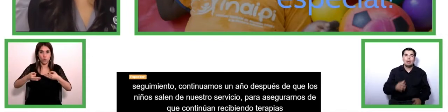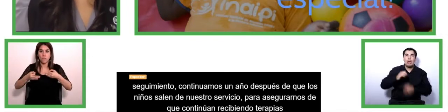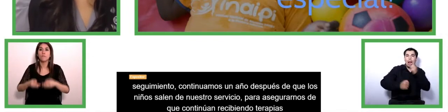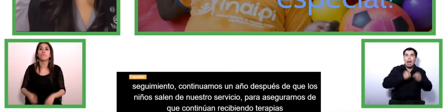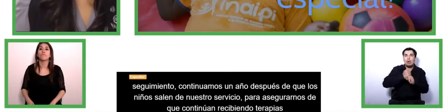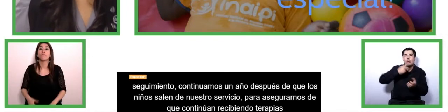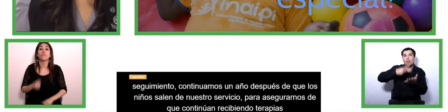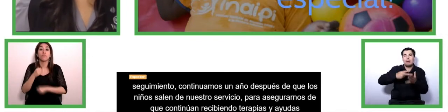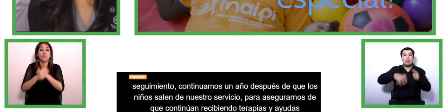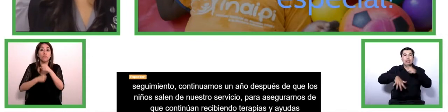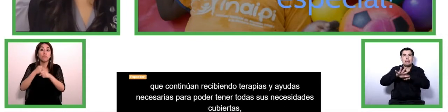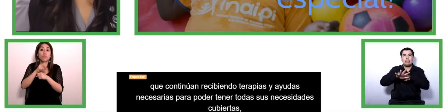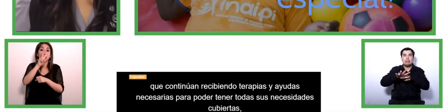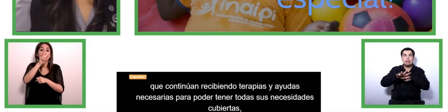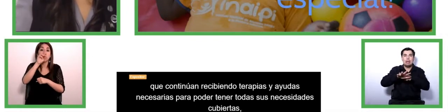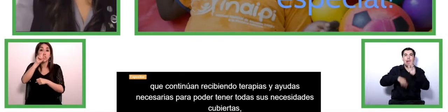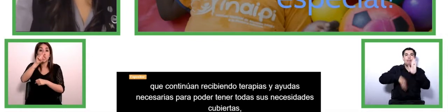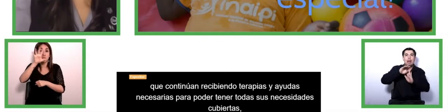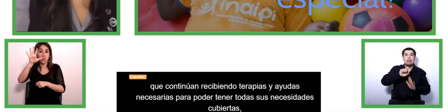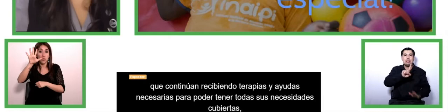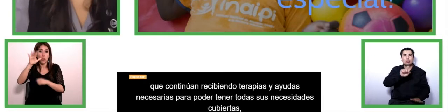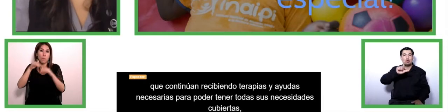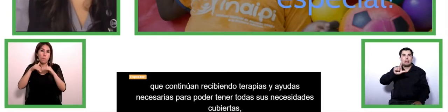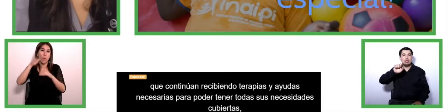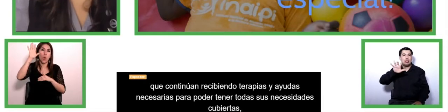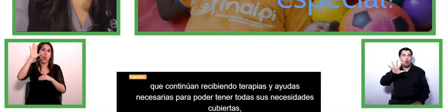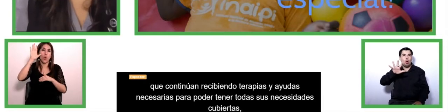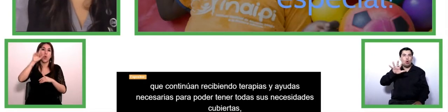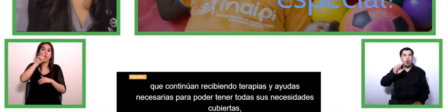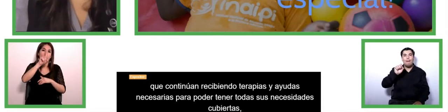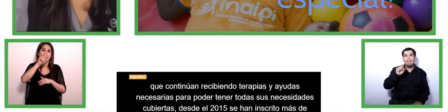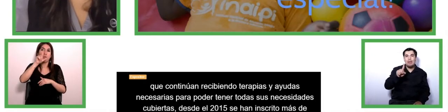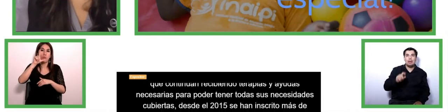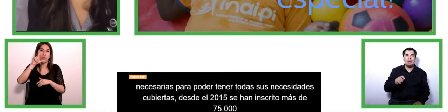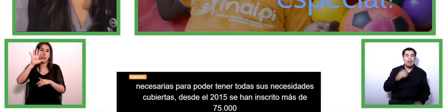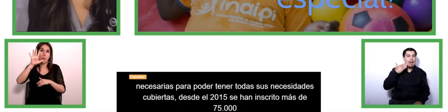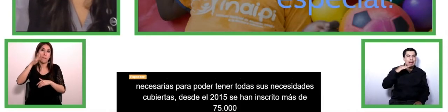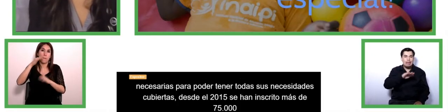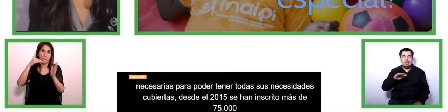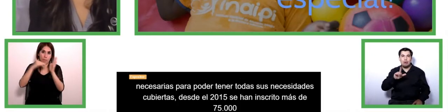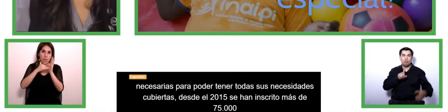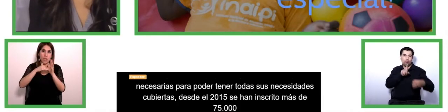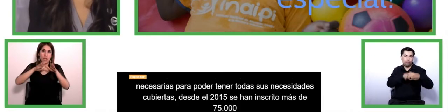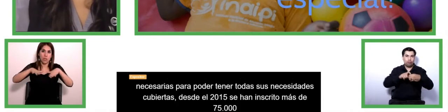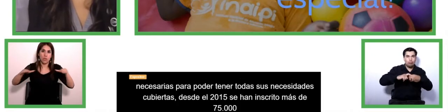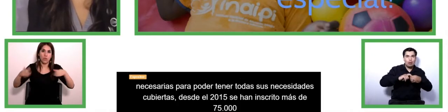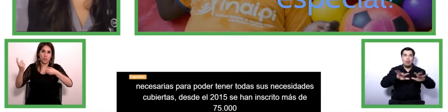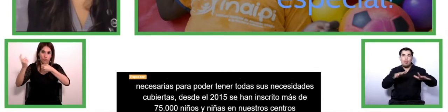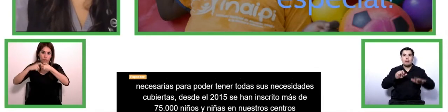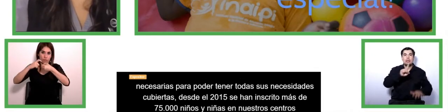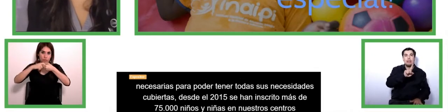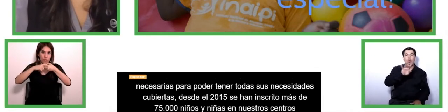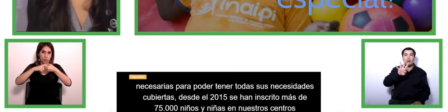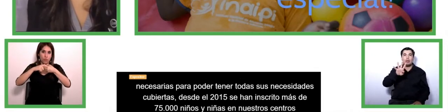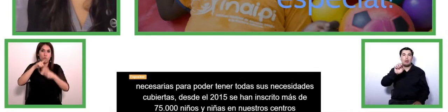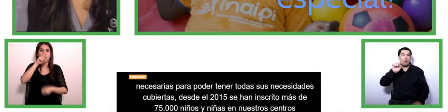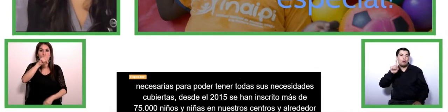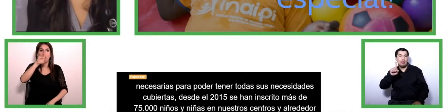Desde el 2015 se han inscrito más de 175,000 niños y niñas en nuestros centros y alrededor